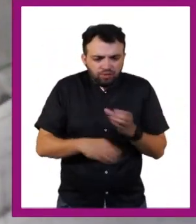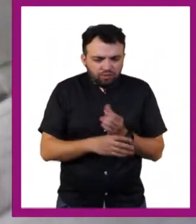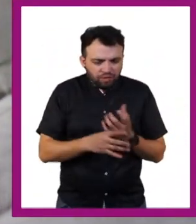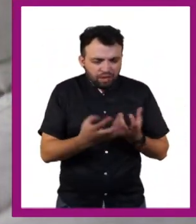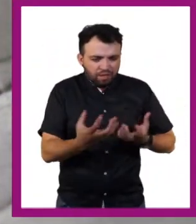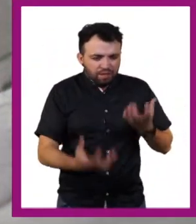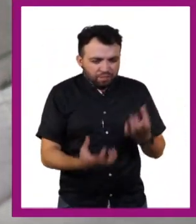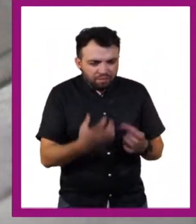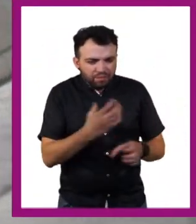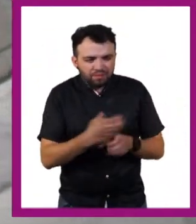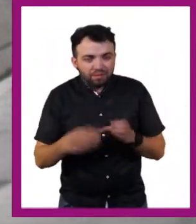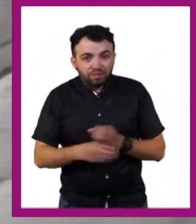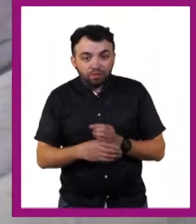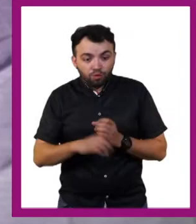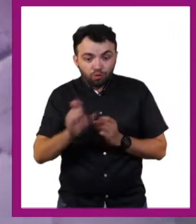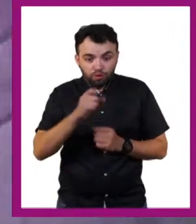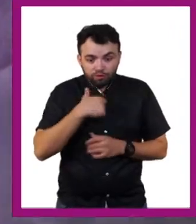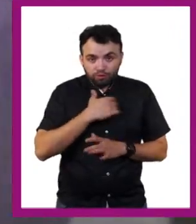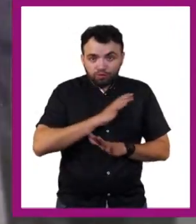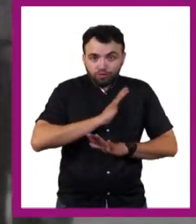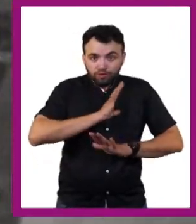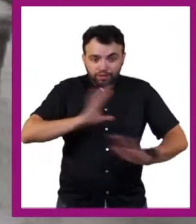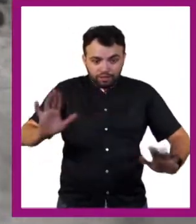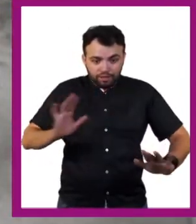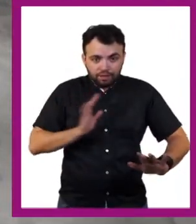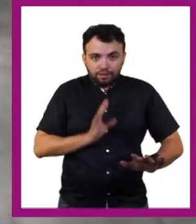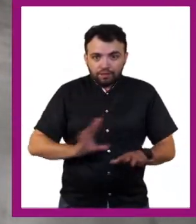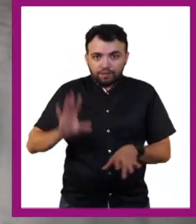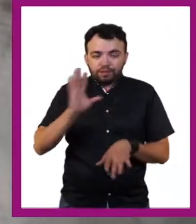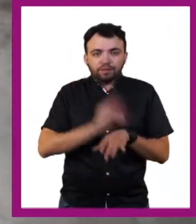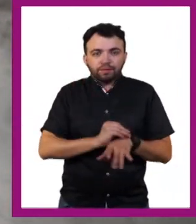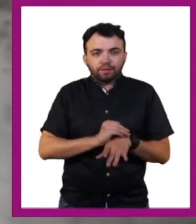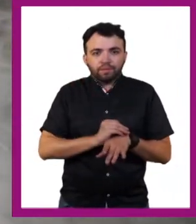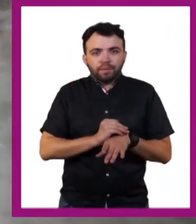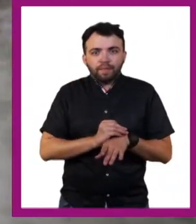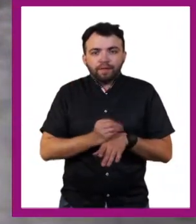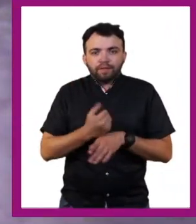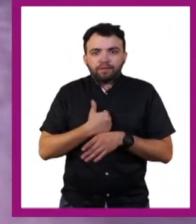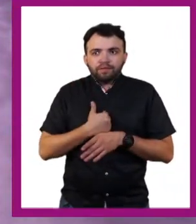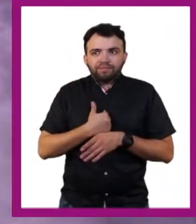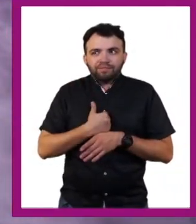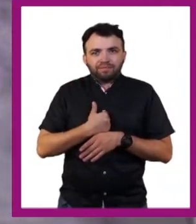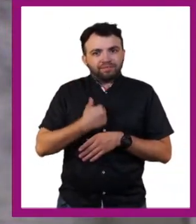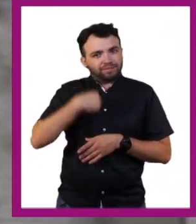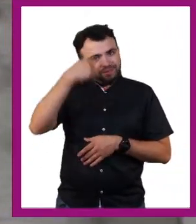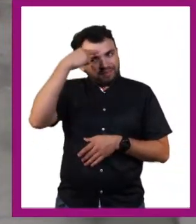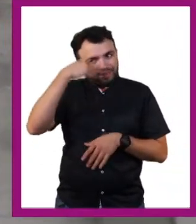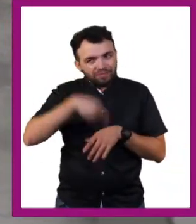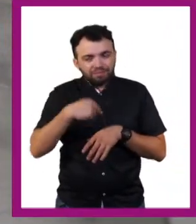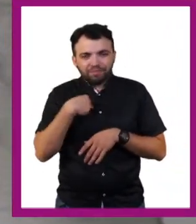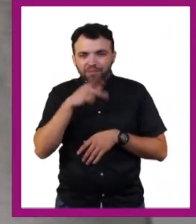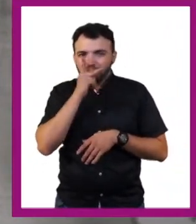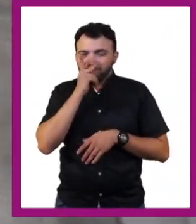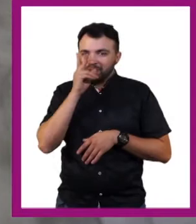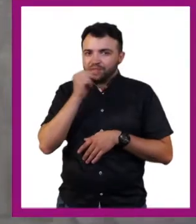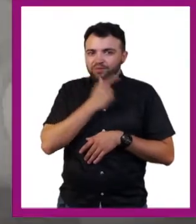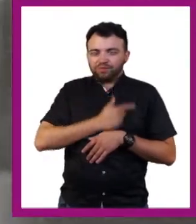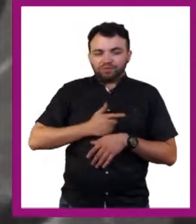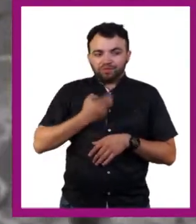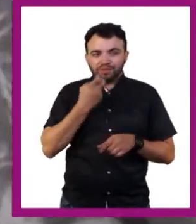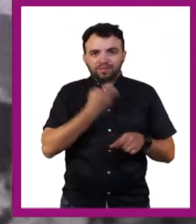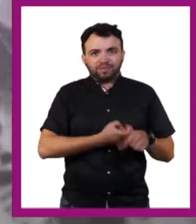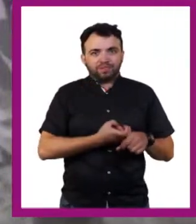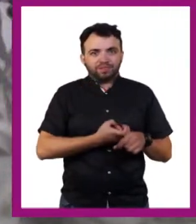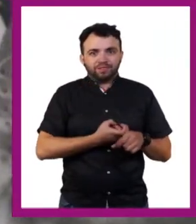de romper, de todo. Y ya que hice todo esto, dije, ay, creo que a mi papá igual no le va a gustar esto, ¿no? O no va a